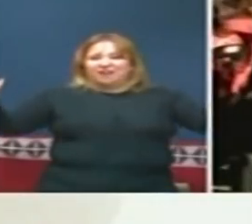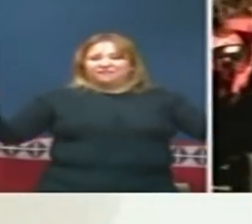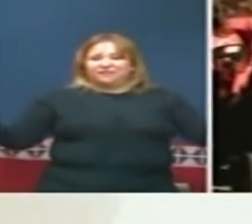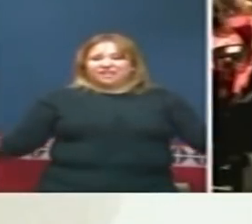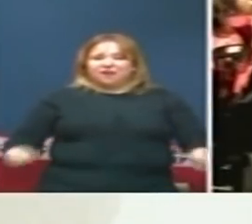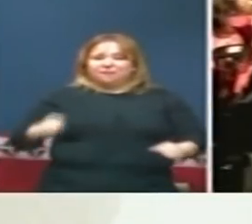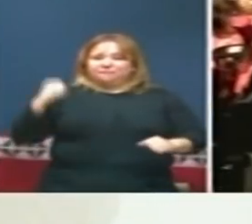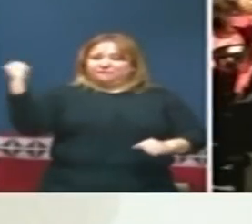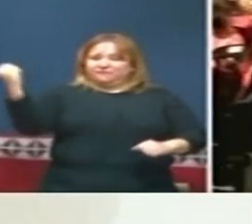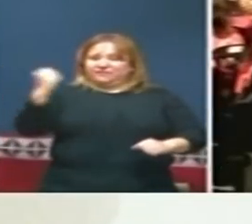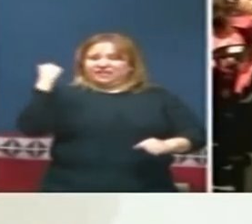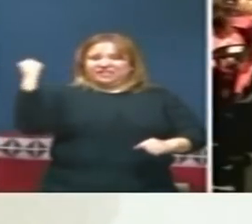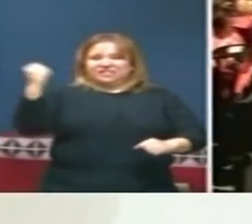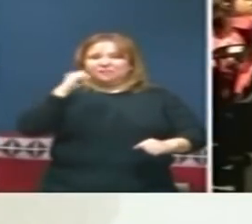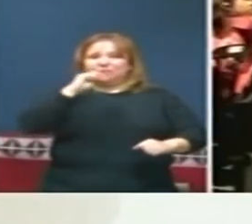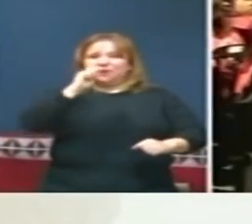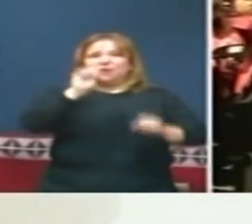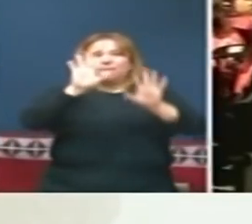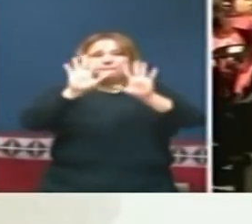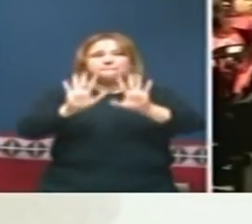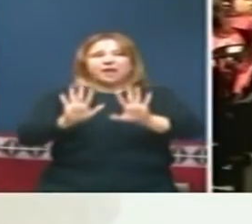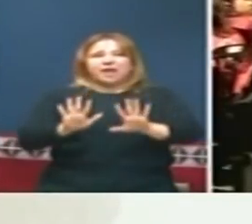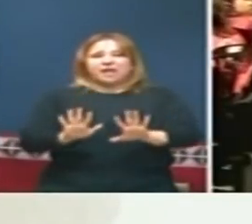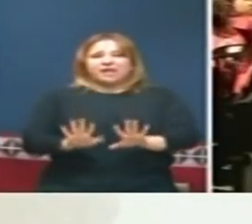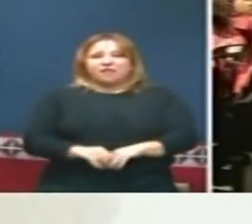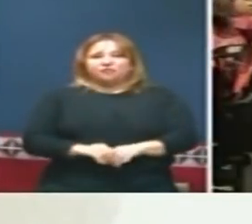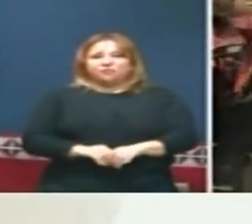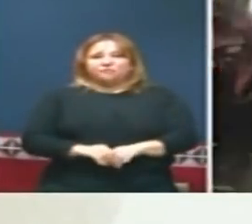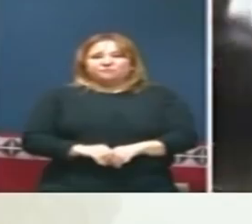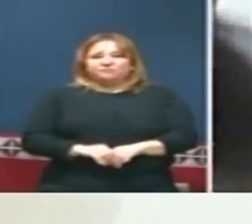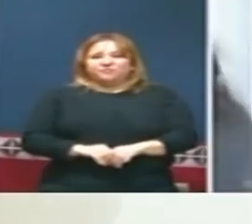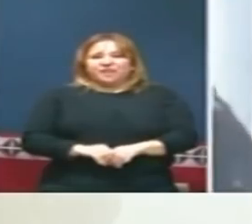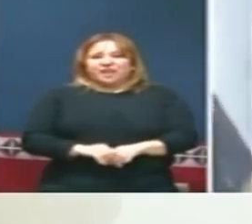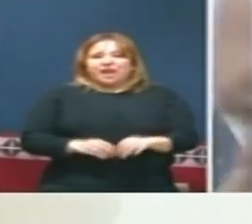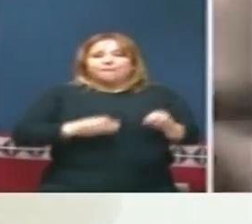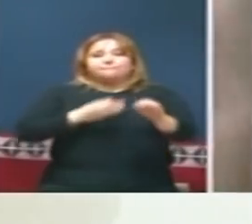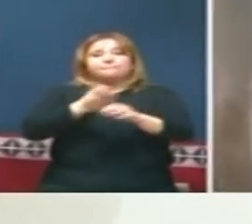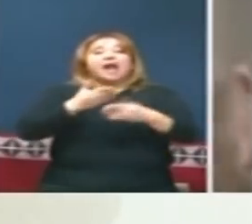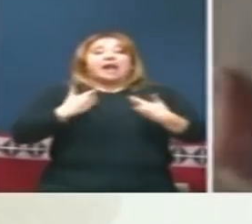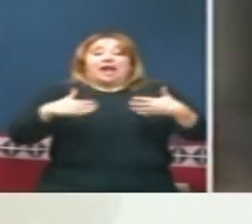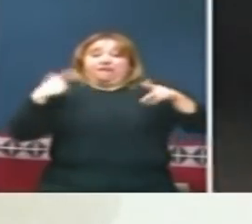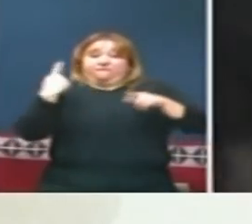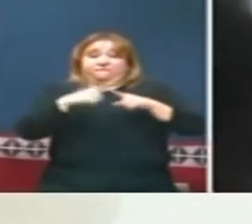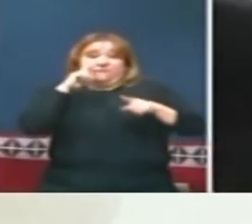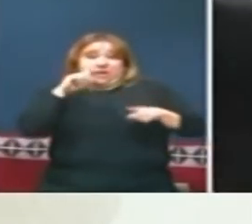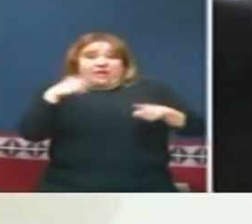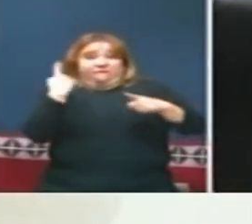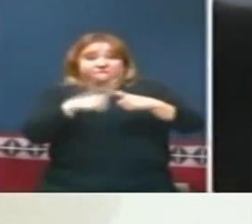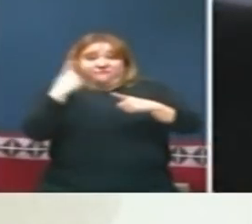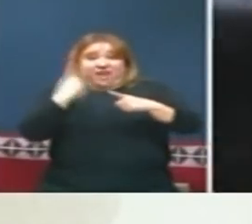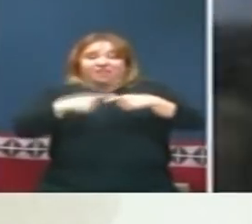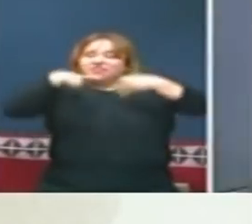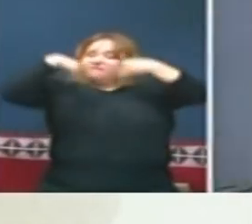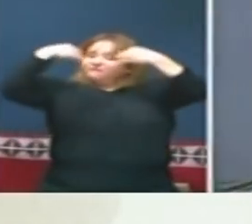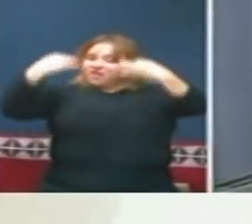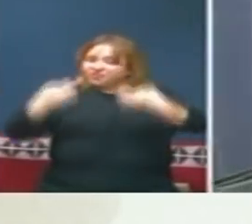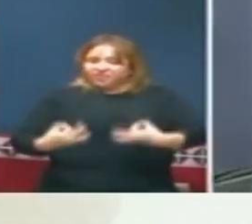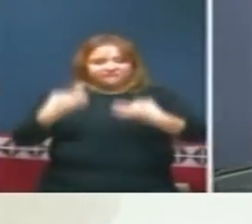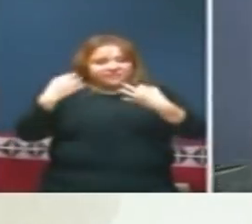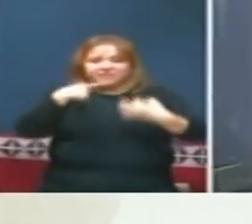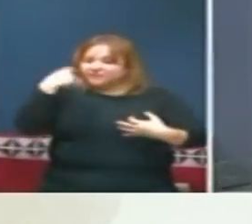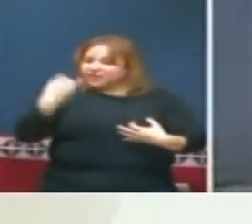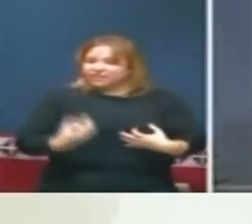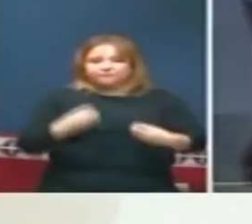los animadores preparando a la gente para disfrutar de esta verdadera fiesta. Allí están